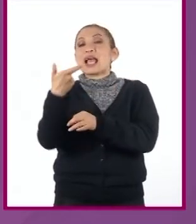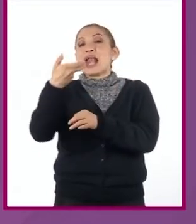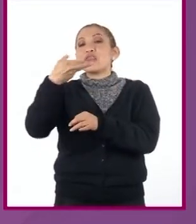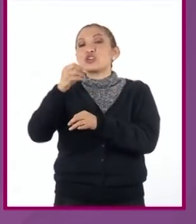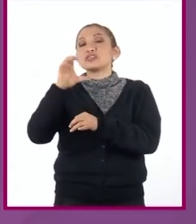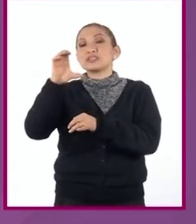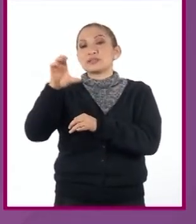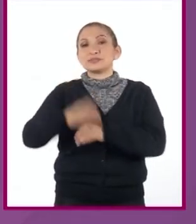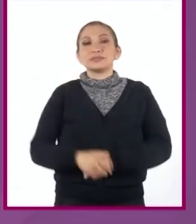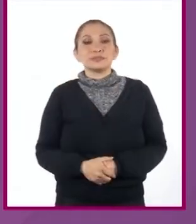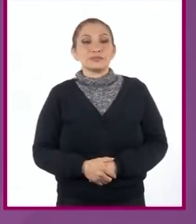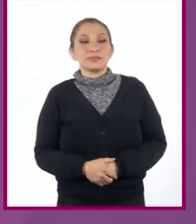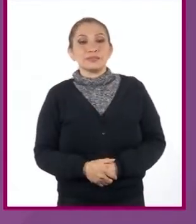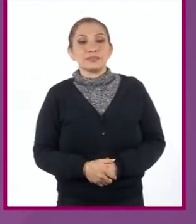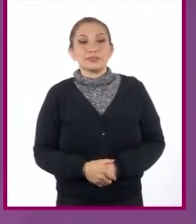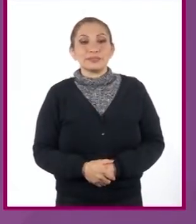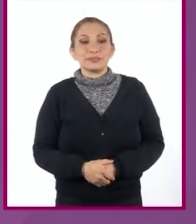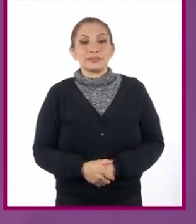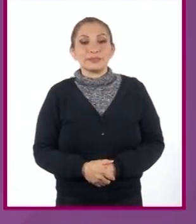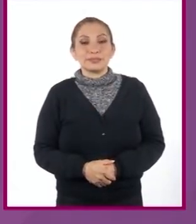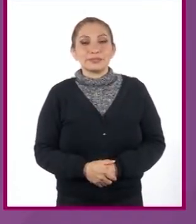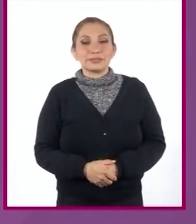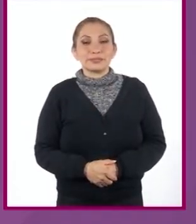grados Celsius.